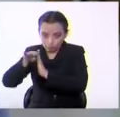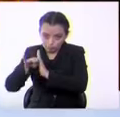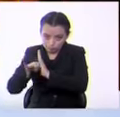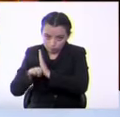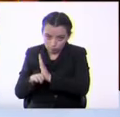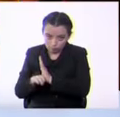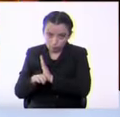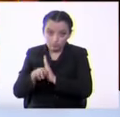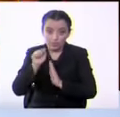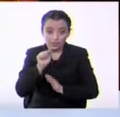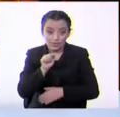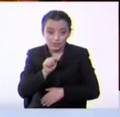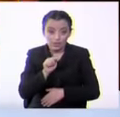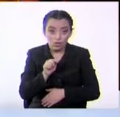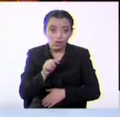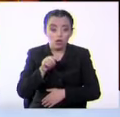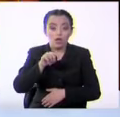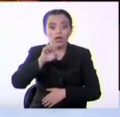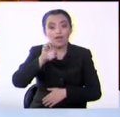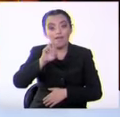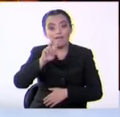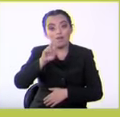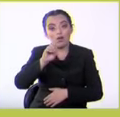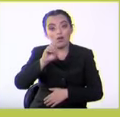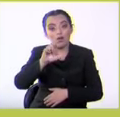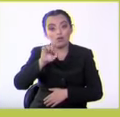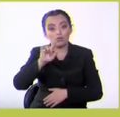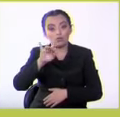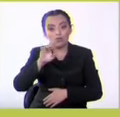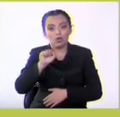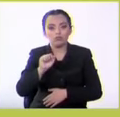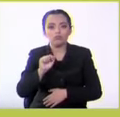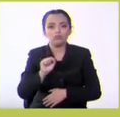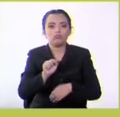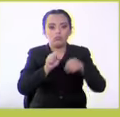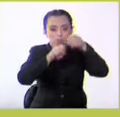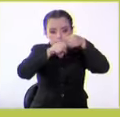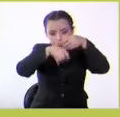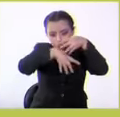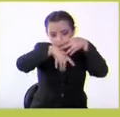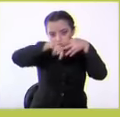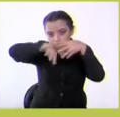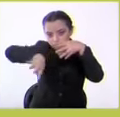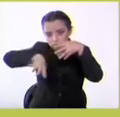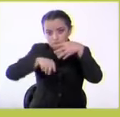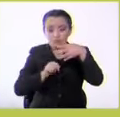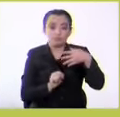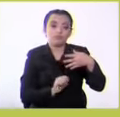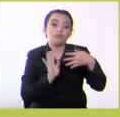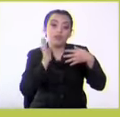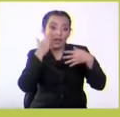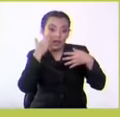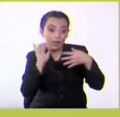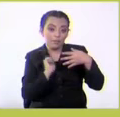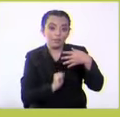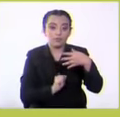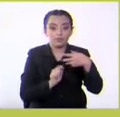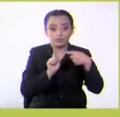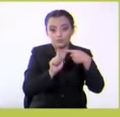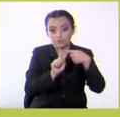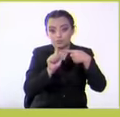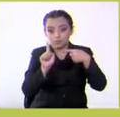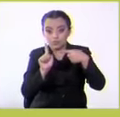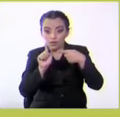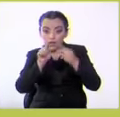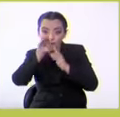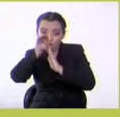evolución. ¿Cuáles son esos mecanismos? Bueno, decíamos que los que reducen la variabilidad genética